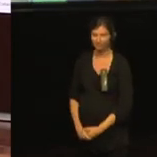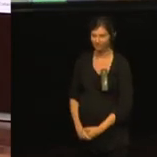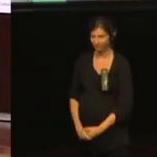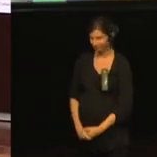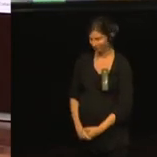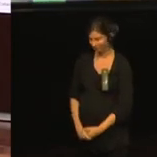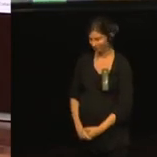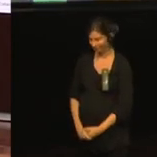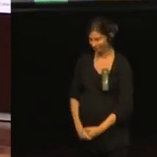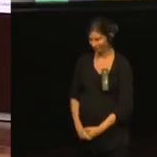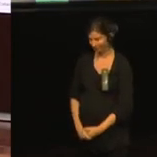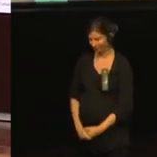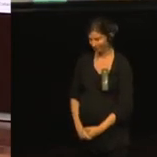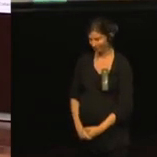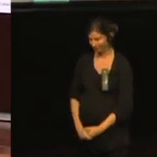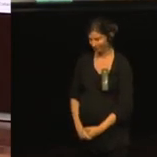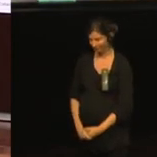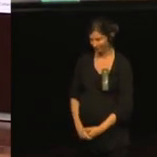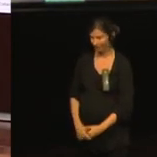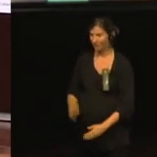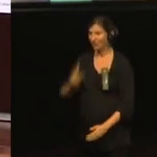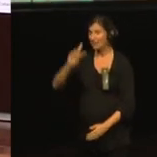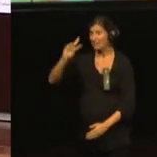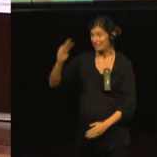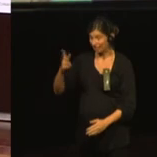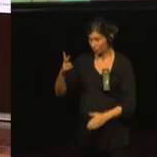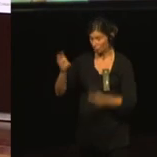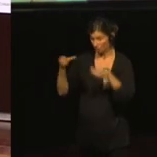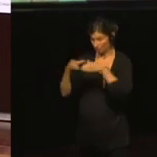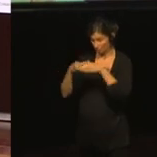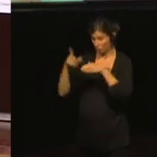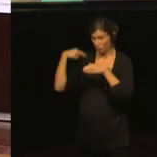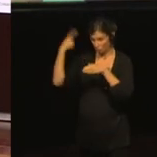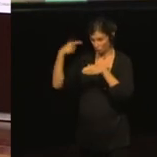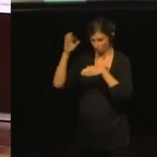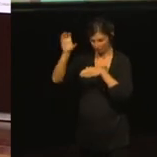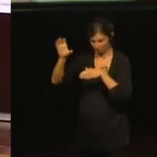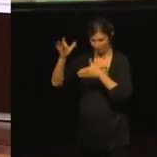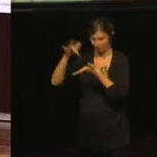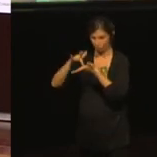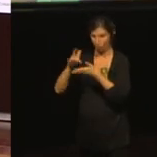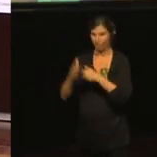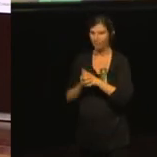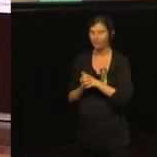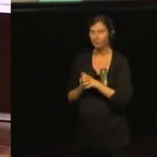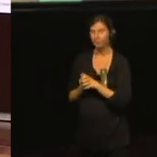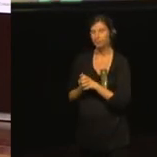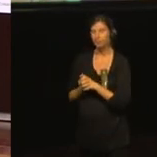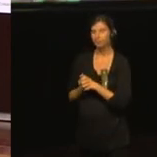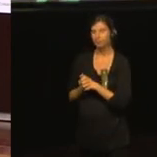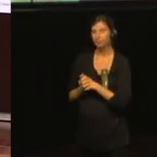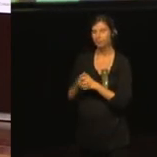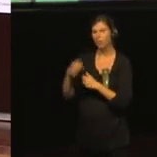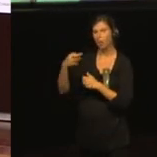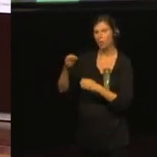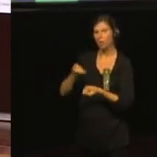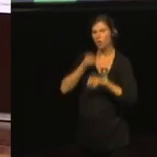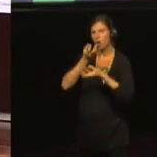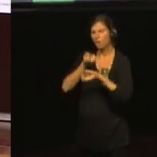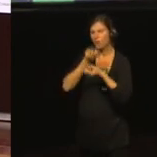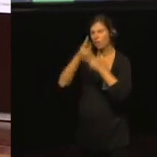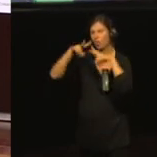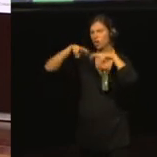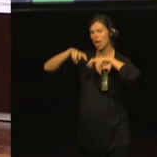En la segunda reunión intermedia en Londres, solo los datos de análisis del grupo se encontraron